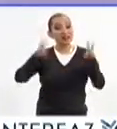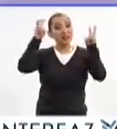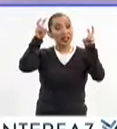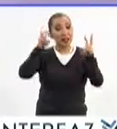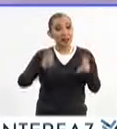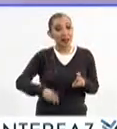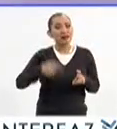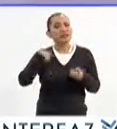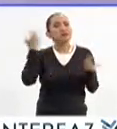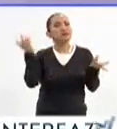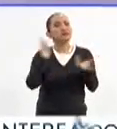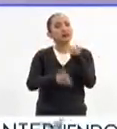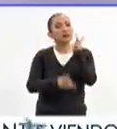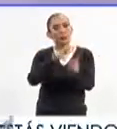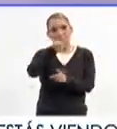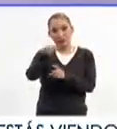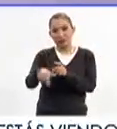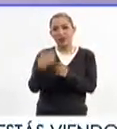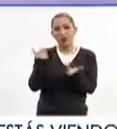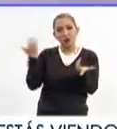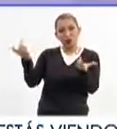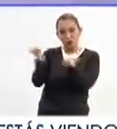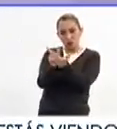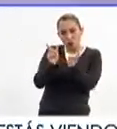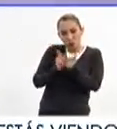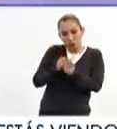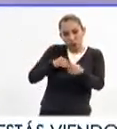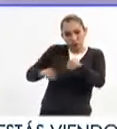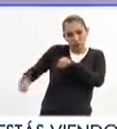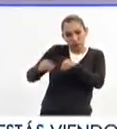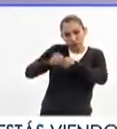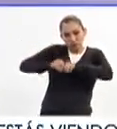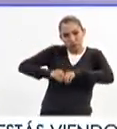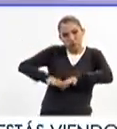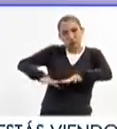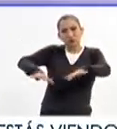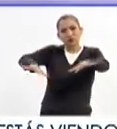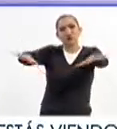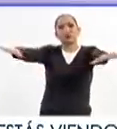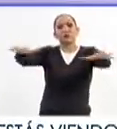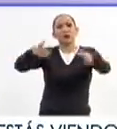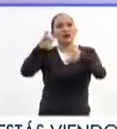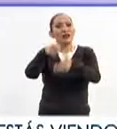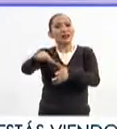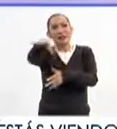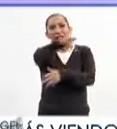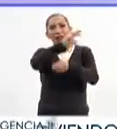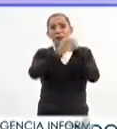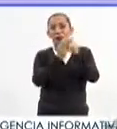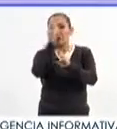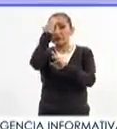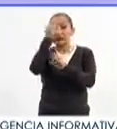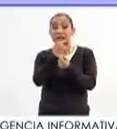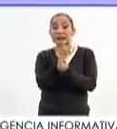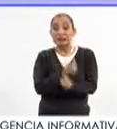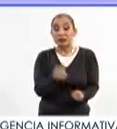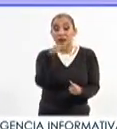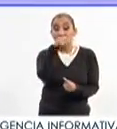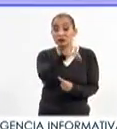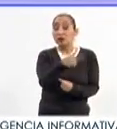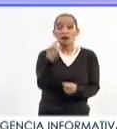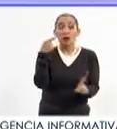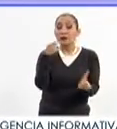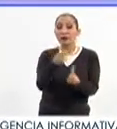programa. Les vamos a platicar de un movimiento que se está esparciendo por todo el mundo, que está liderado por niños y que su